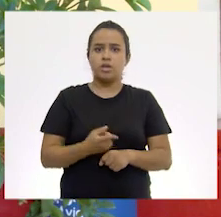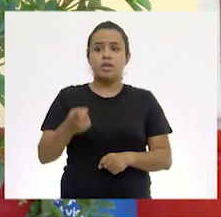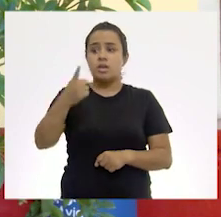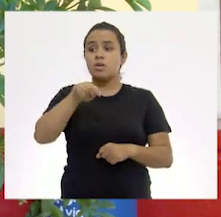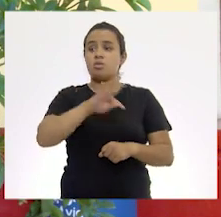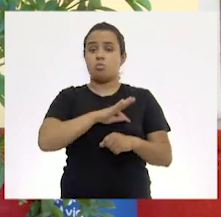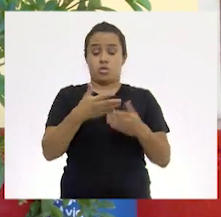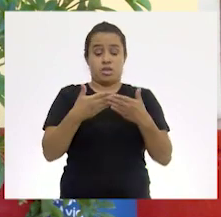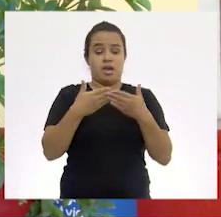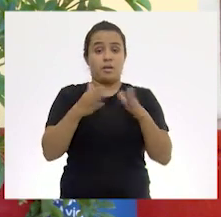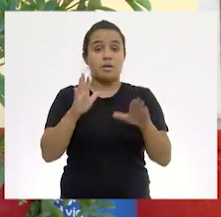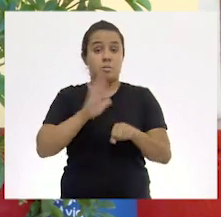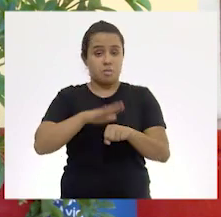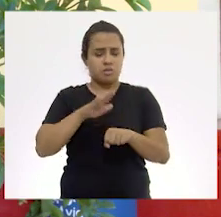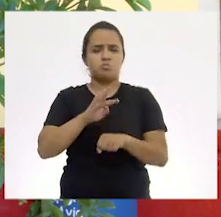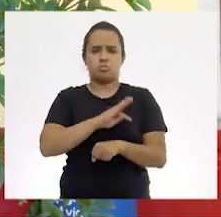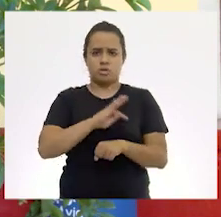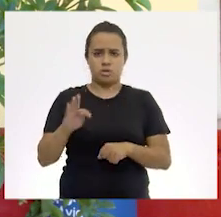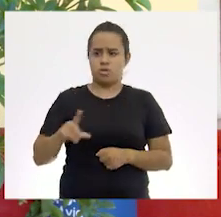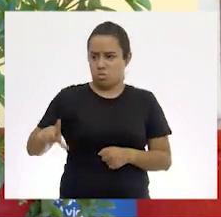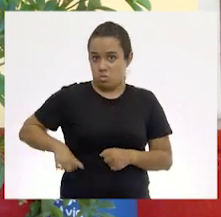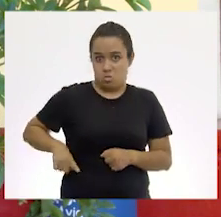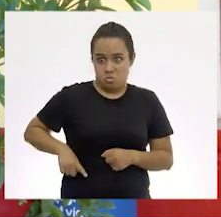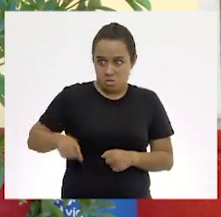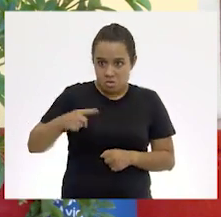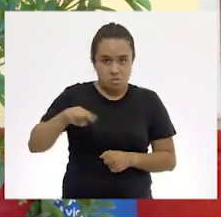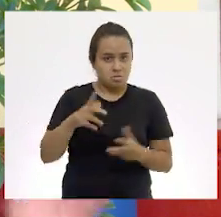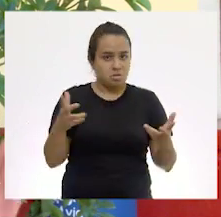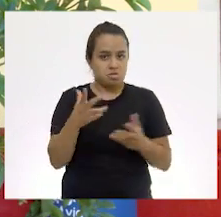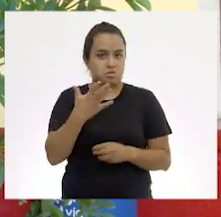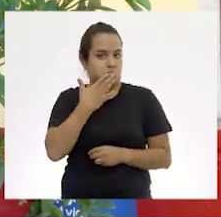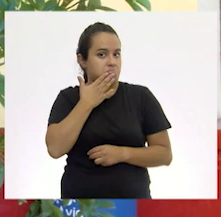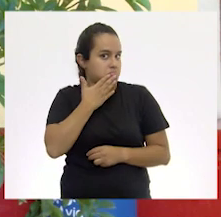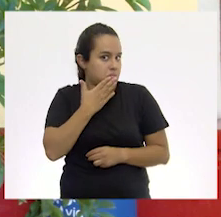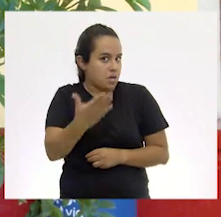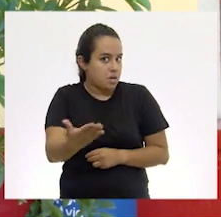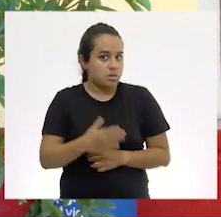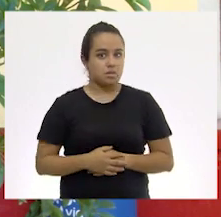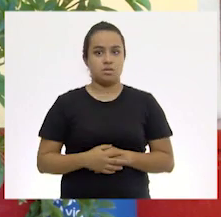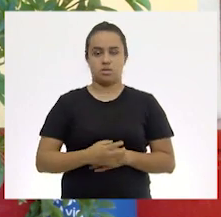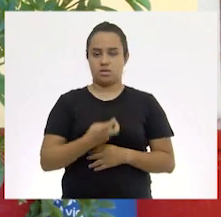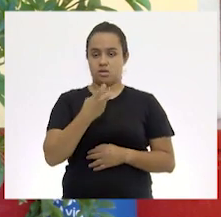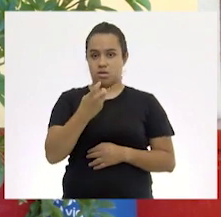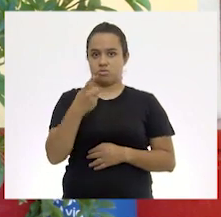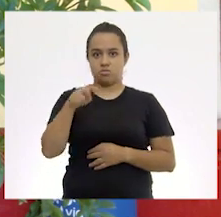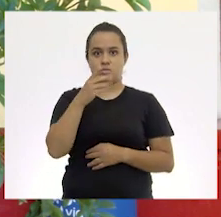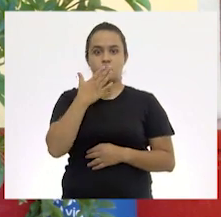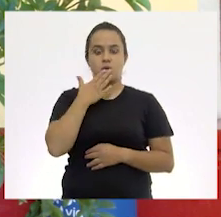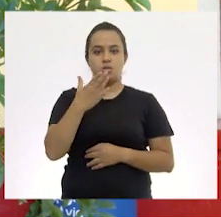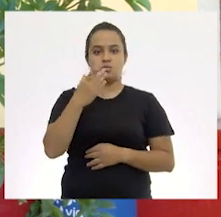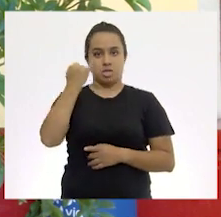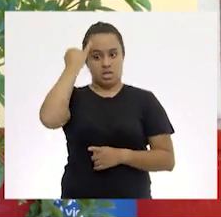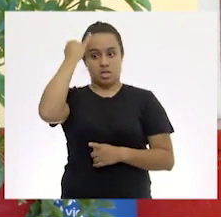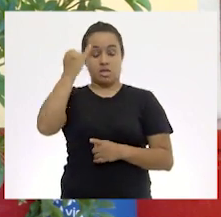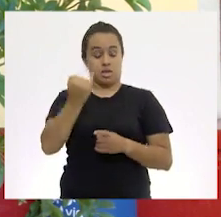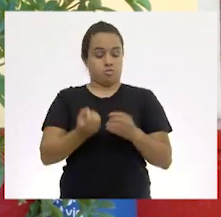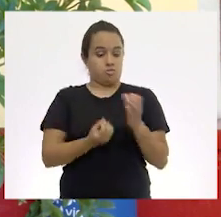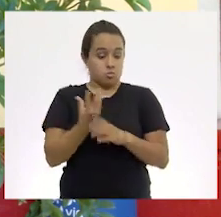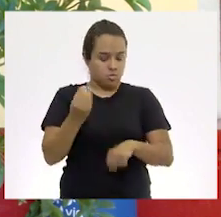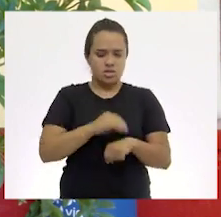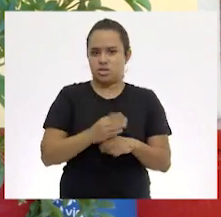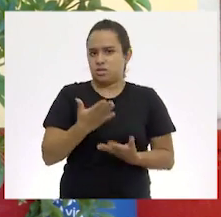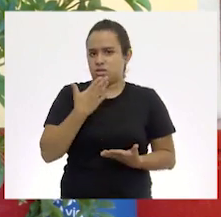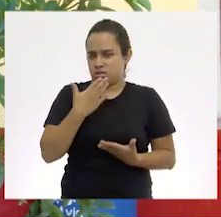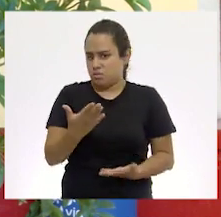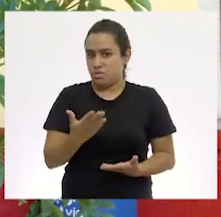nuevas posibilidades. El gobierno lo hizo muy bien, de hecho me parece muy bien que haya optado por estos recursos. Claro,